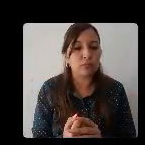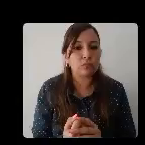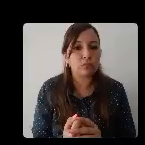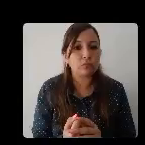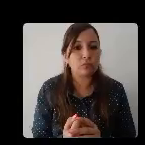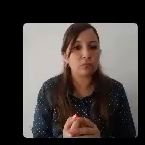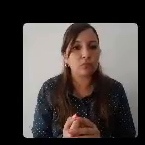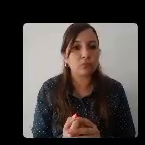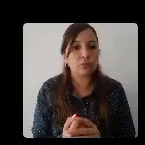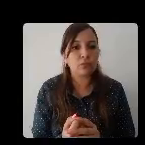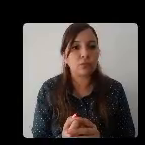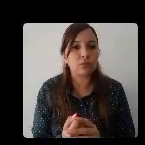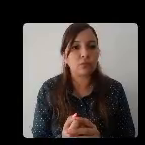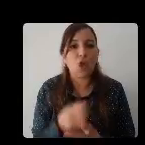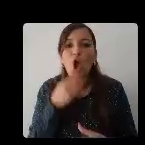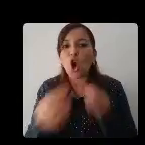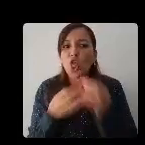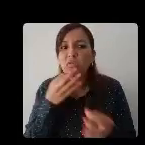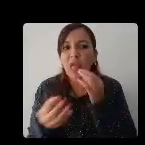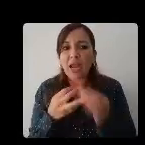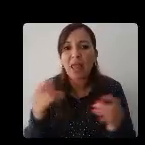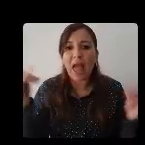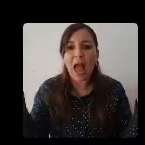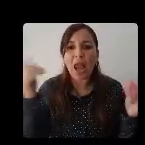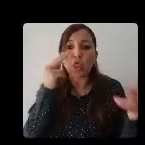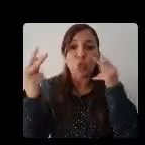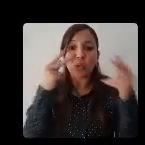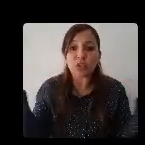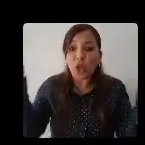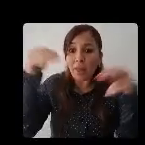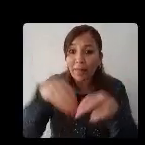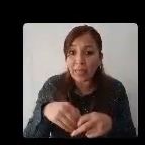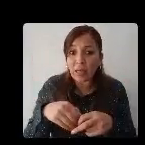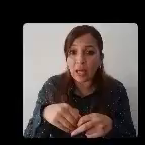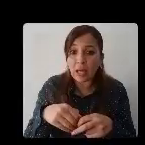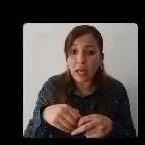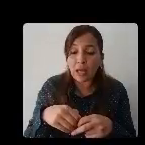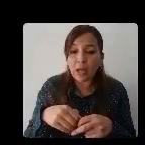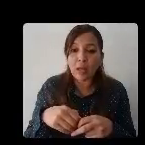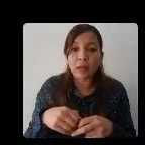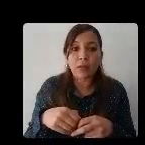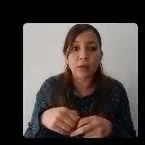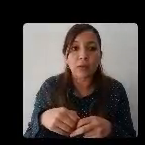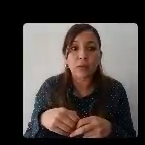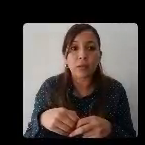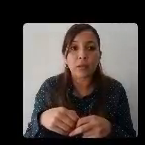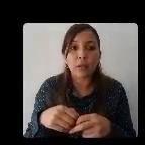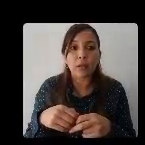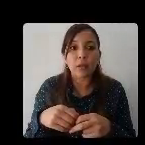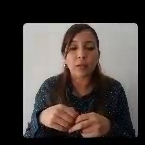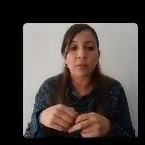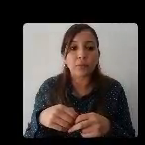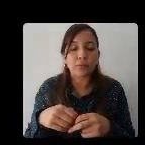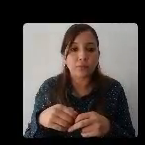vaya y nos formamos formalmente para hacer una junta directiva para poder hacer un compromiso,